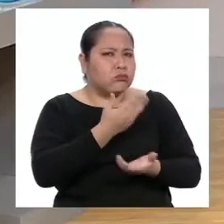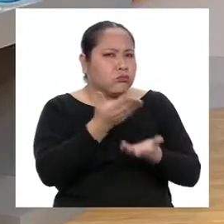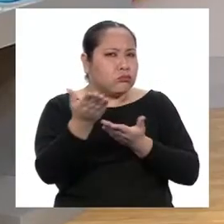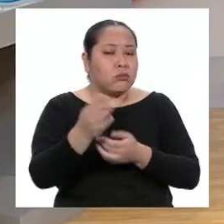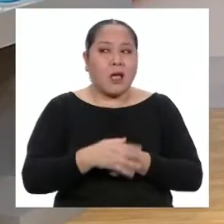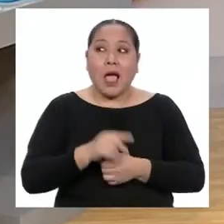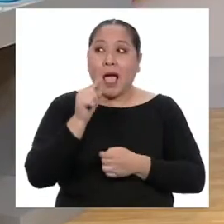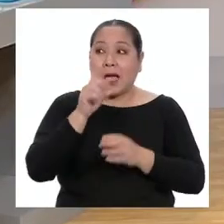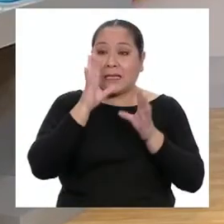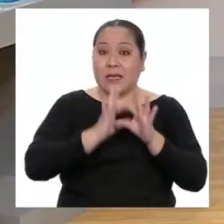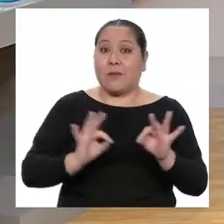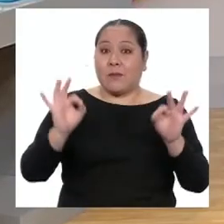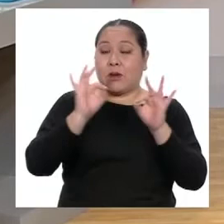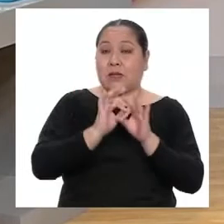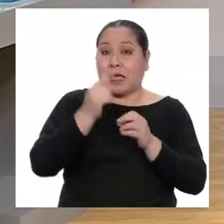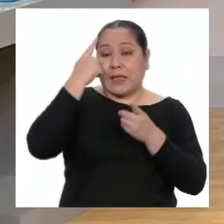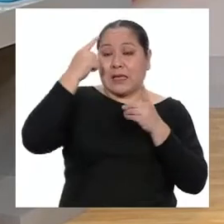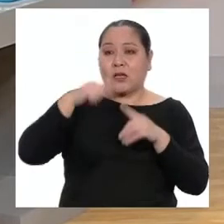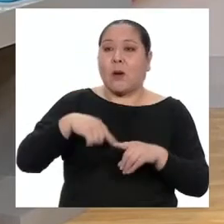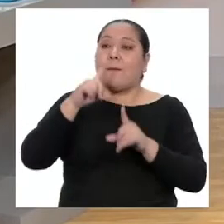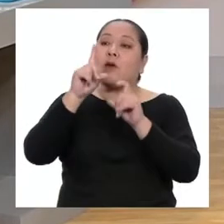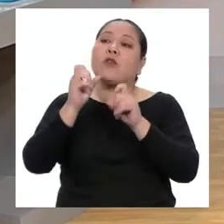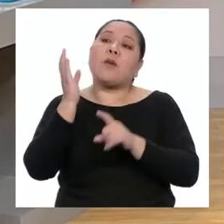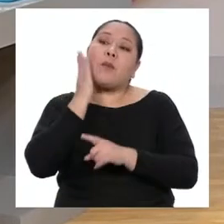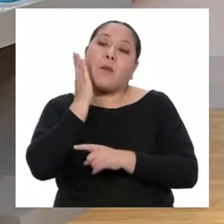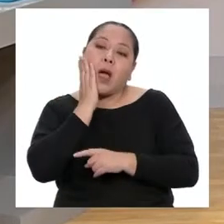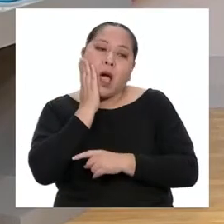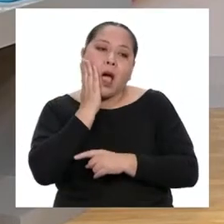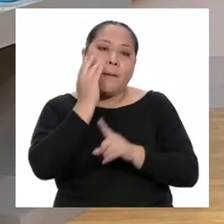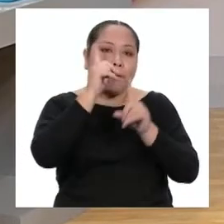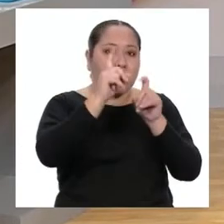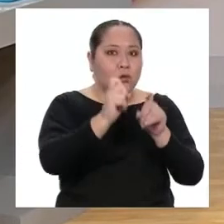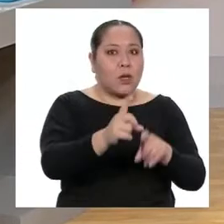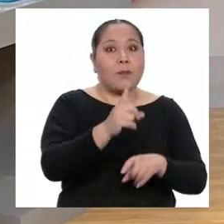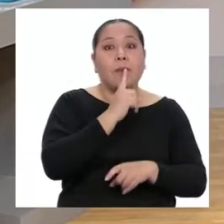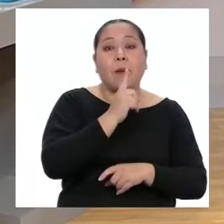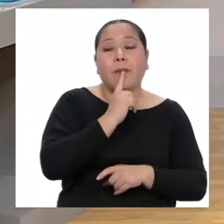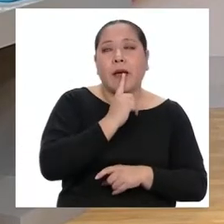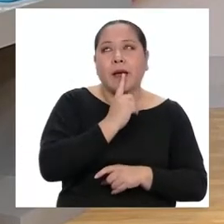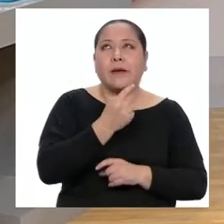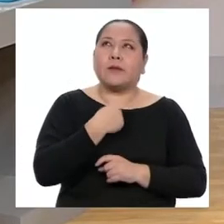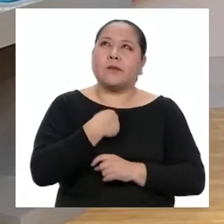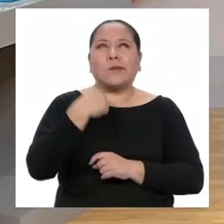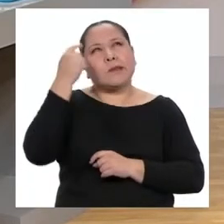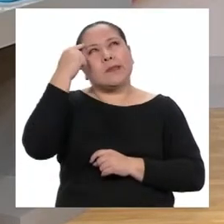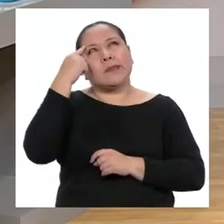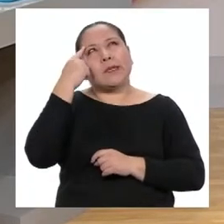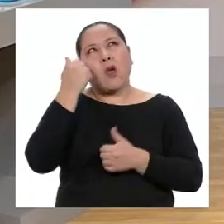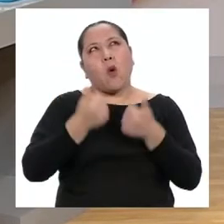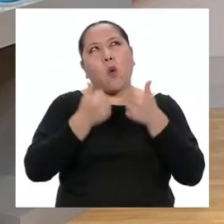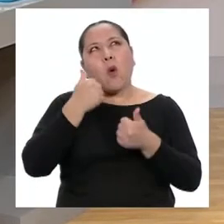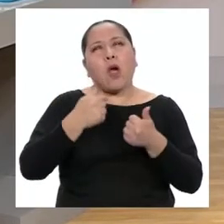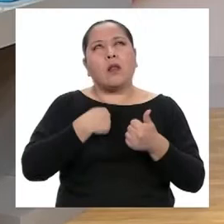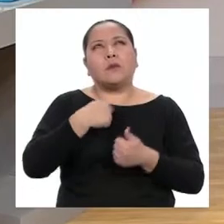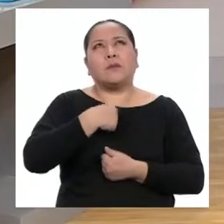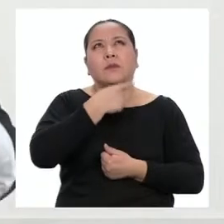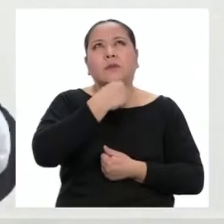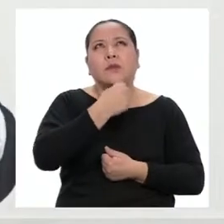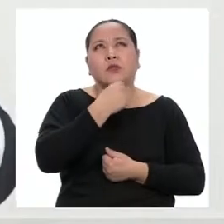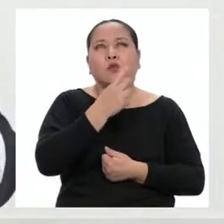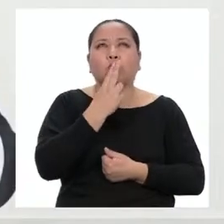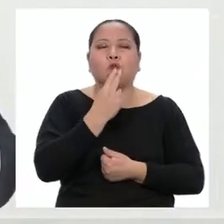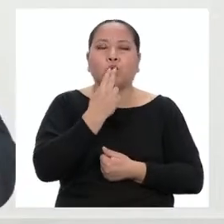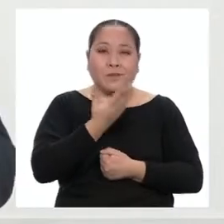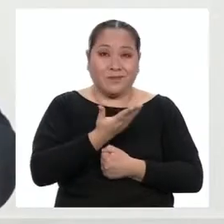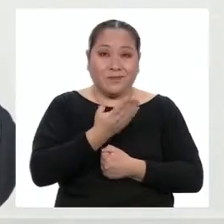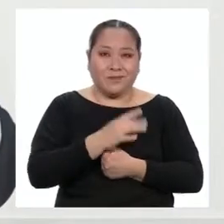importante decisión, pregunté a mi mamá, a mi papá y pensé qué me gustaría comer a mí.